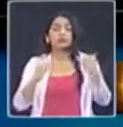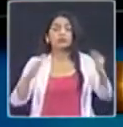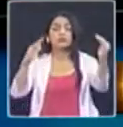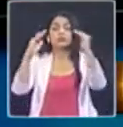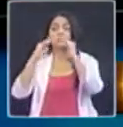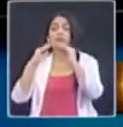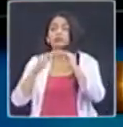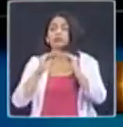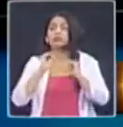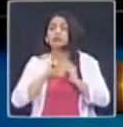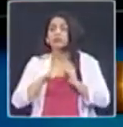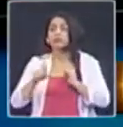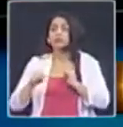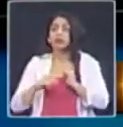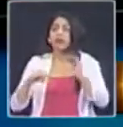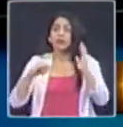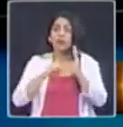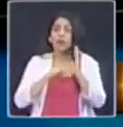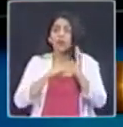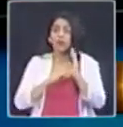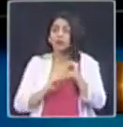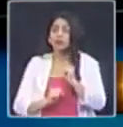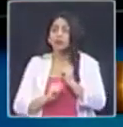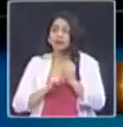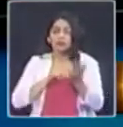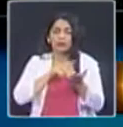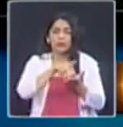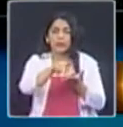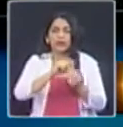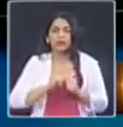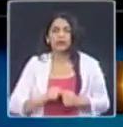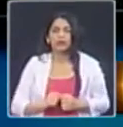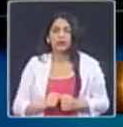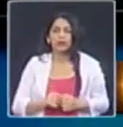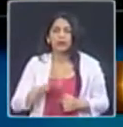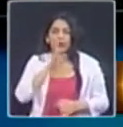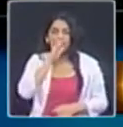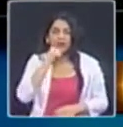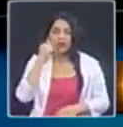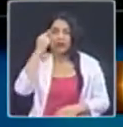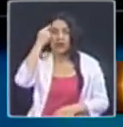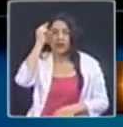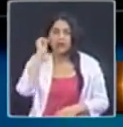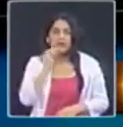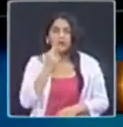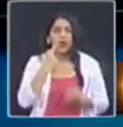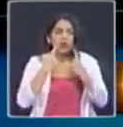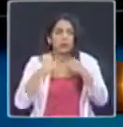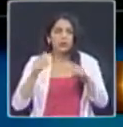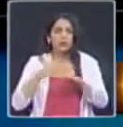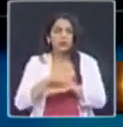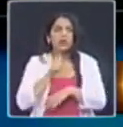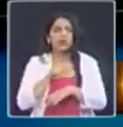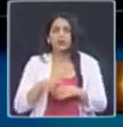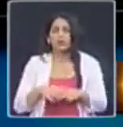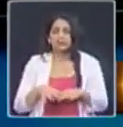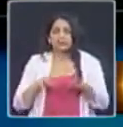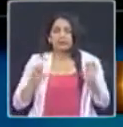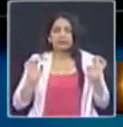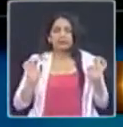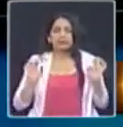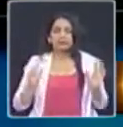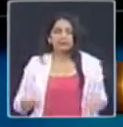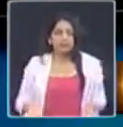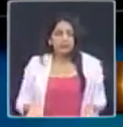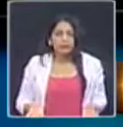correa ante el desastre económico que se estaba viniendo de retirarla y al final ya en una actitud propia demencial